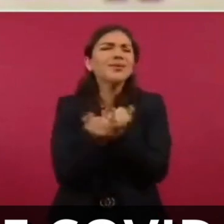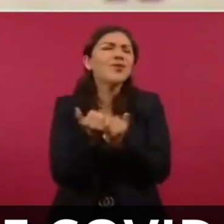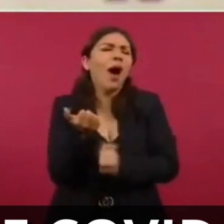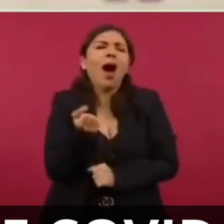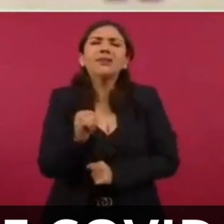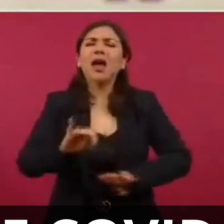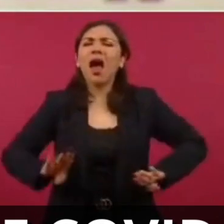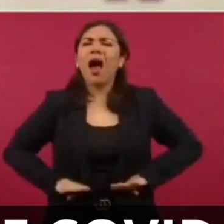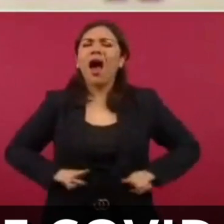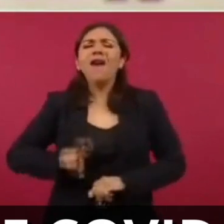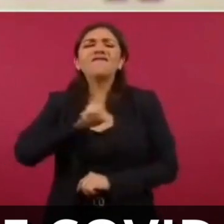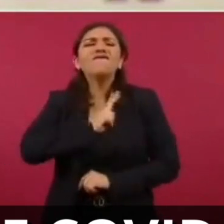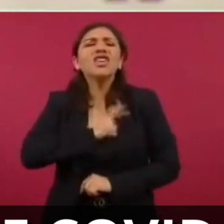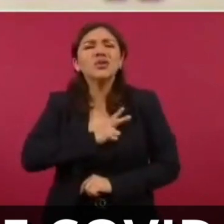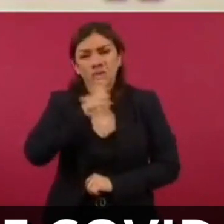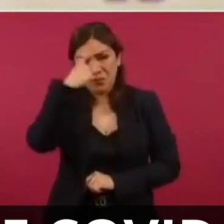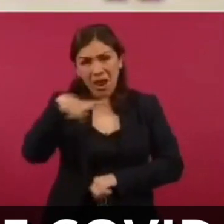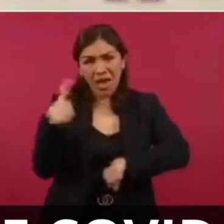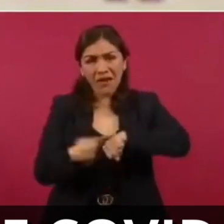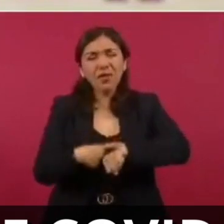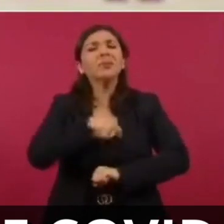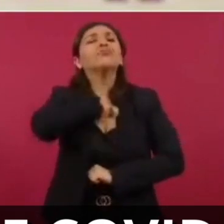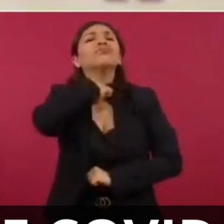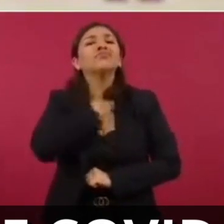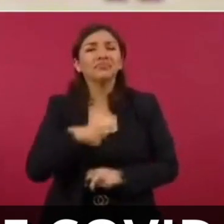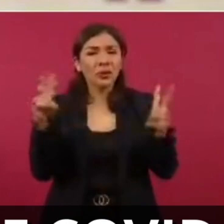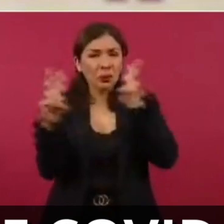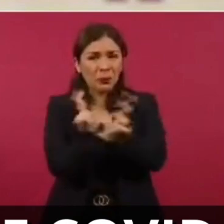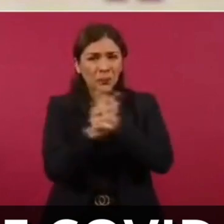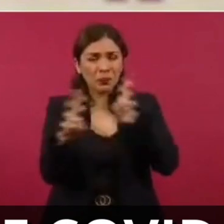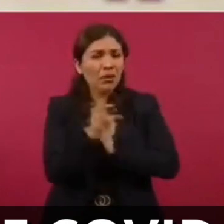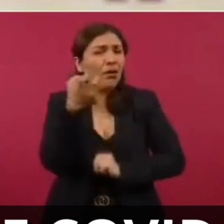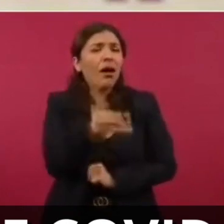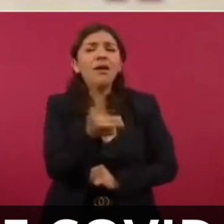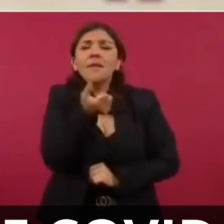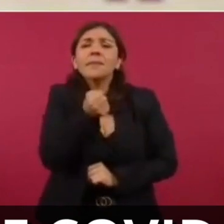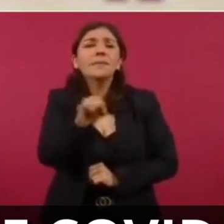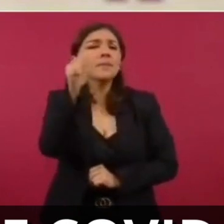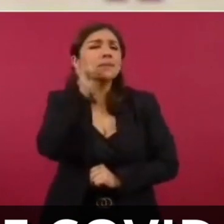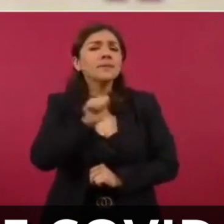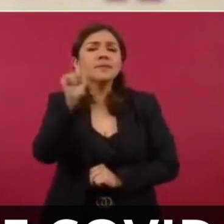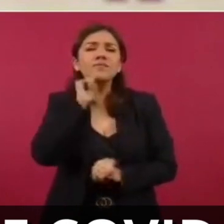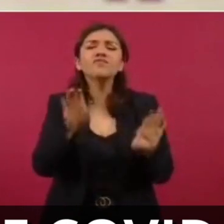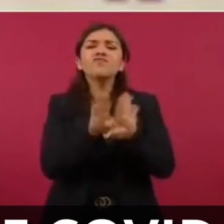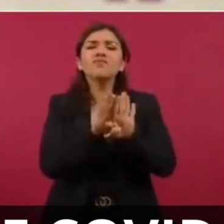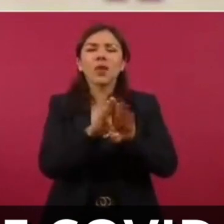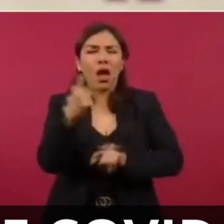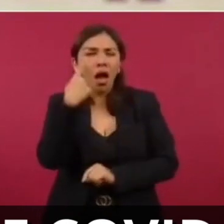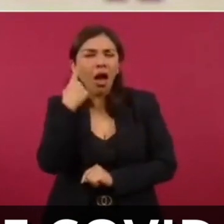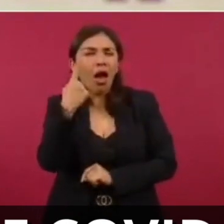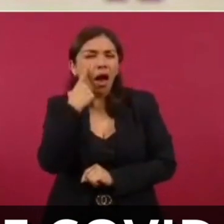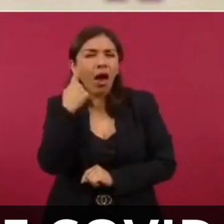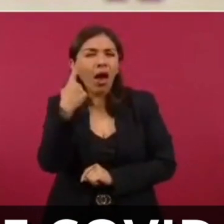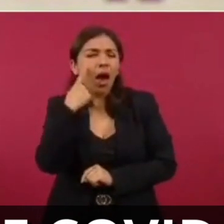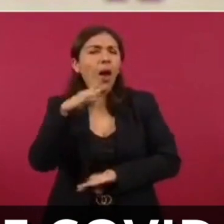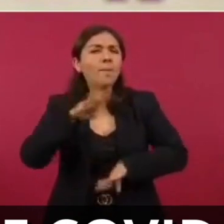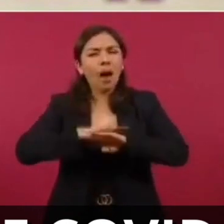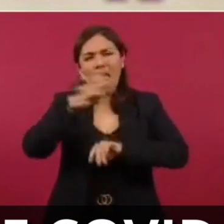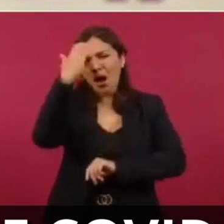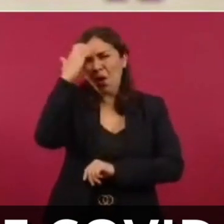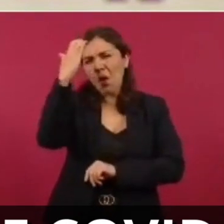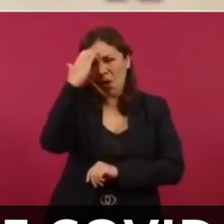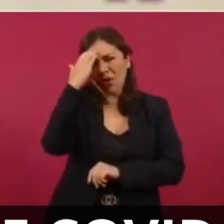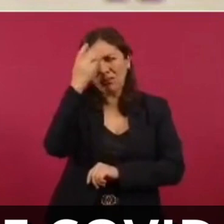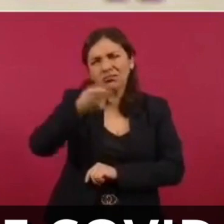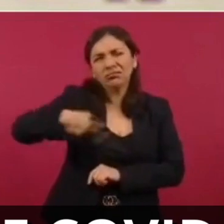de transmisión respiratoria que afectan al aparato respiratorio. El modelo más cercano o sugerente